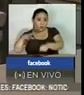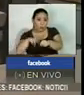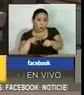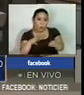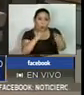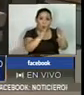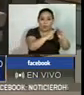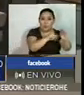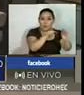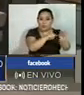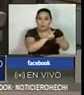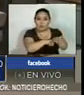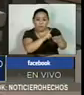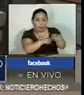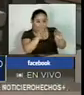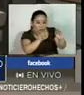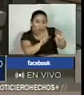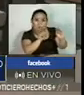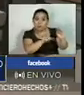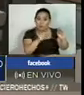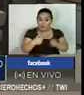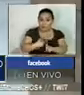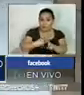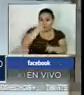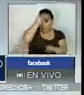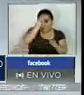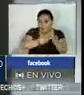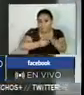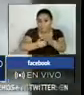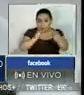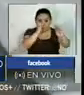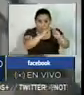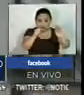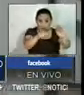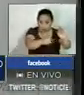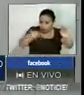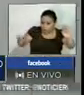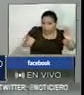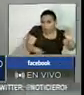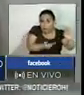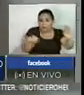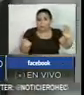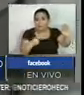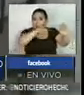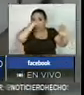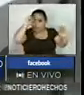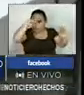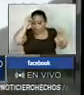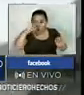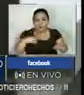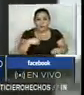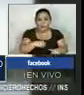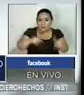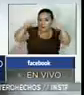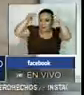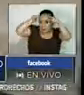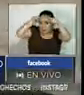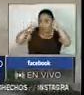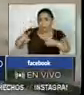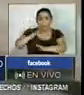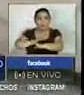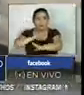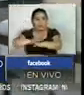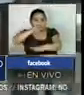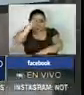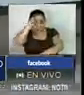temporal, servirá a partir de este fin de semana para que el personal del sistema de salud que trabaja para contener el coronavirus